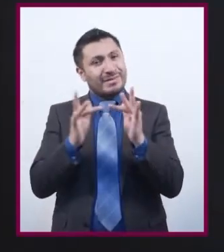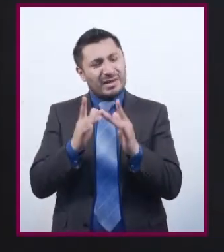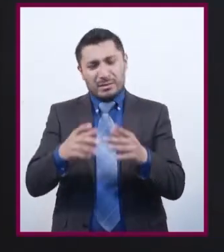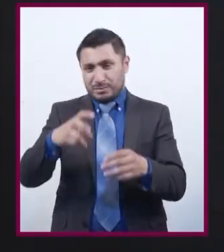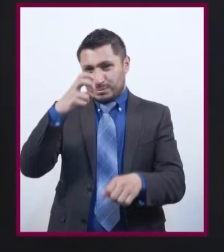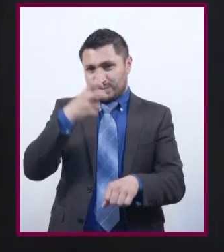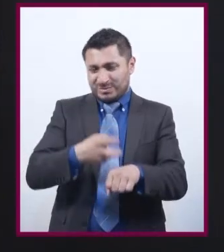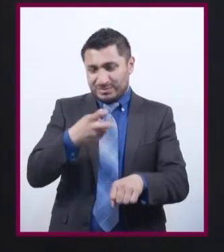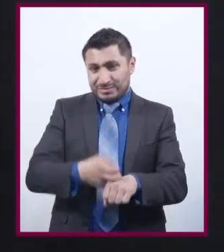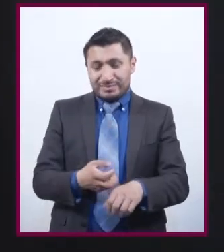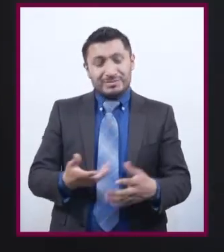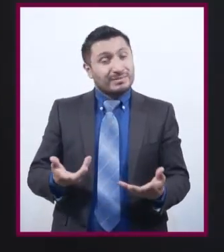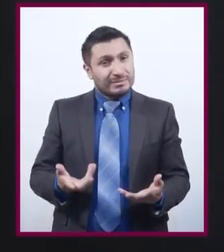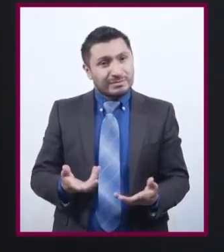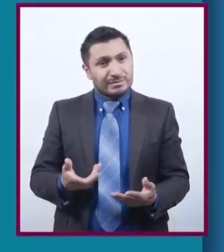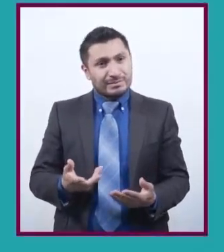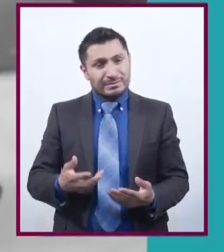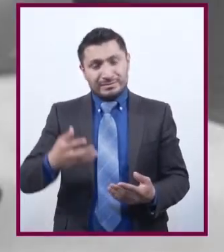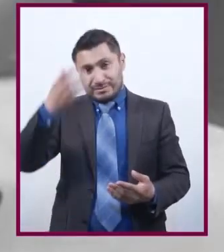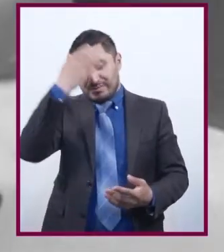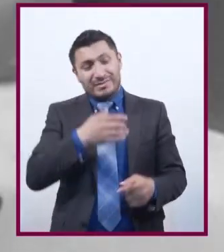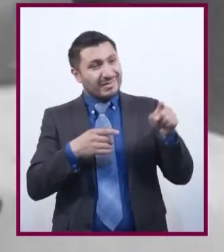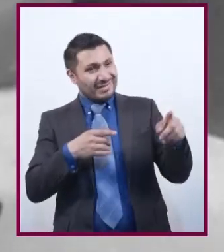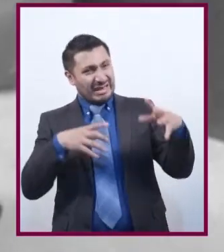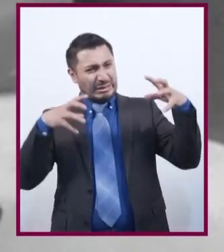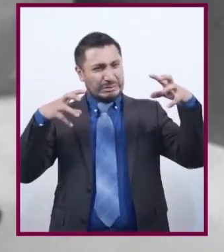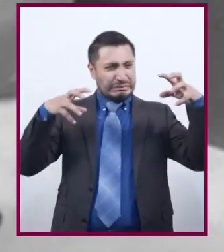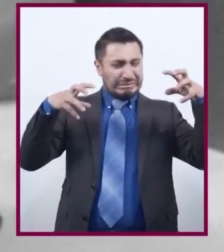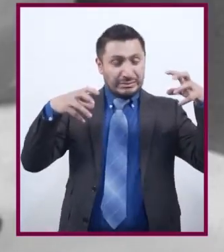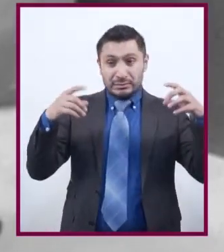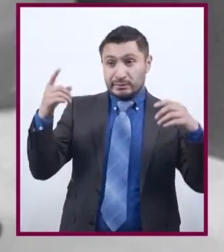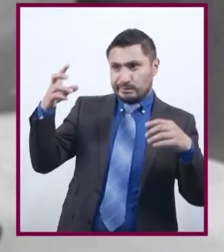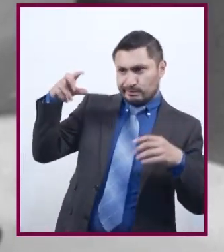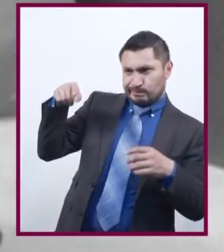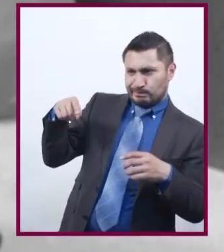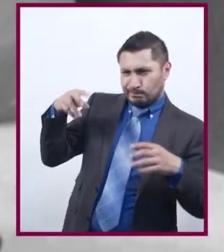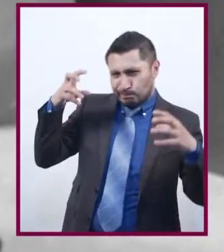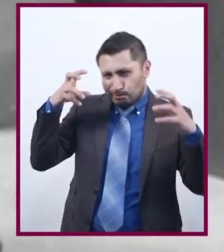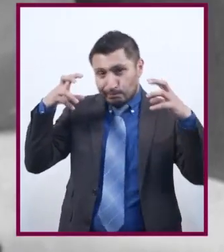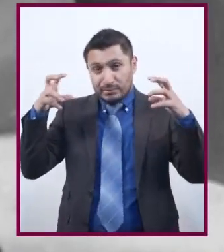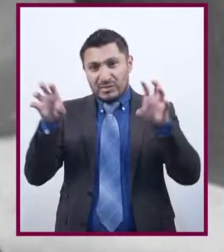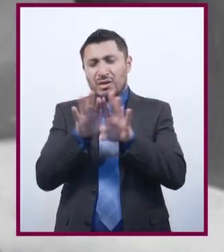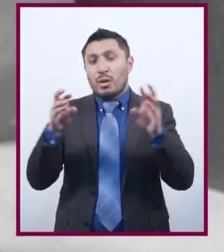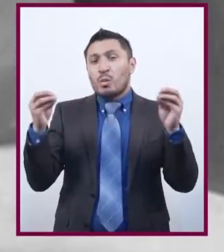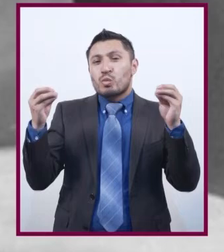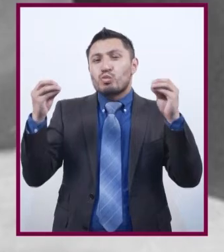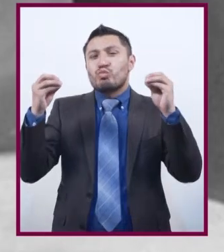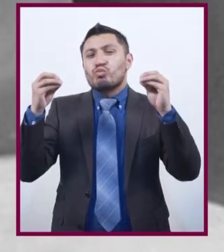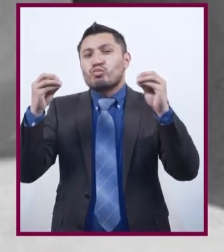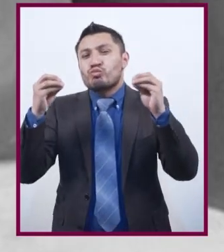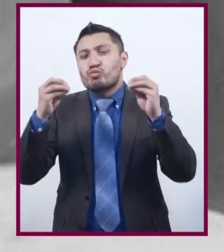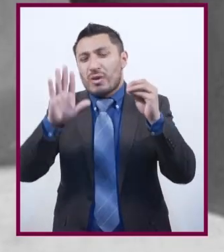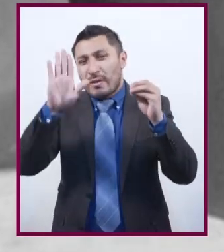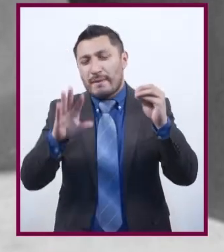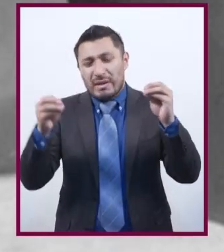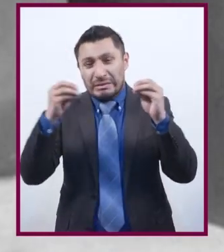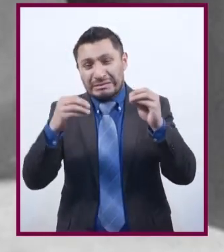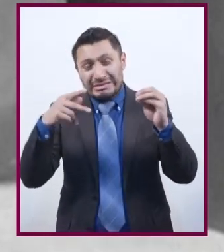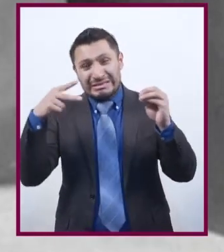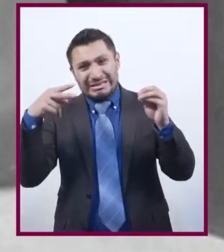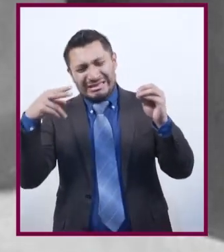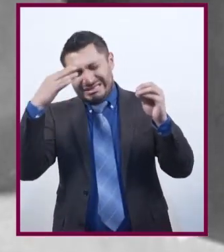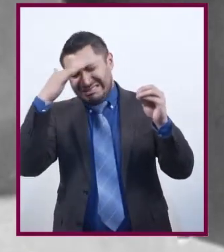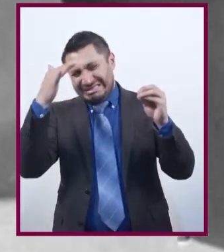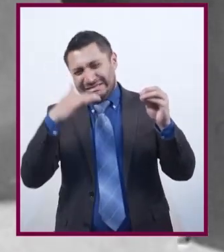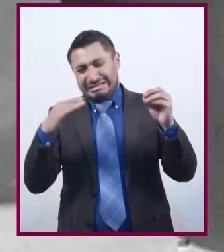por delante con su contacto duro y resbaladizo la cara del monstruo estaba muy cerca de la suya como si tratase de besarlo y